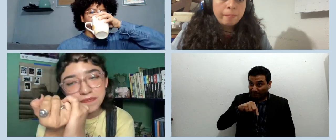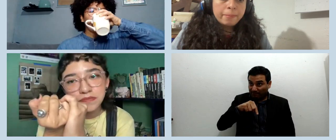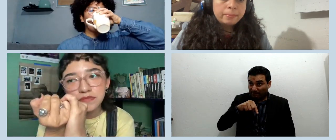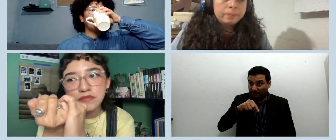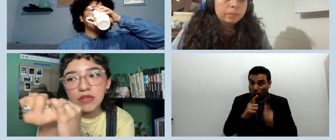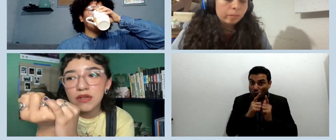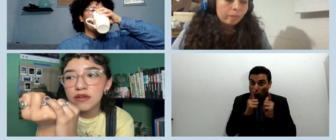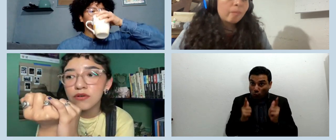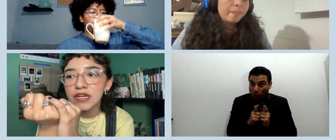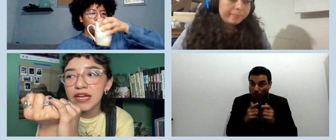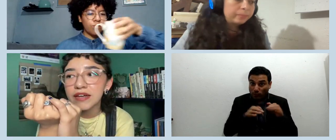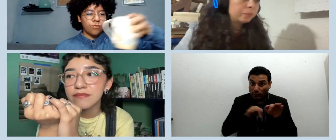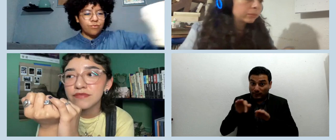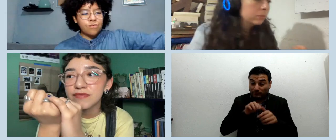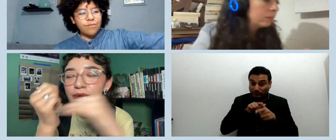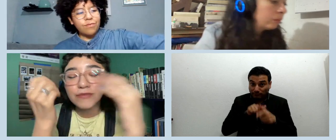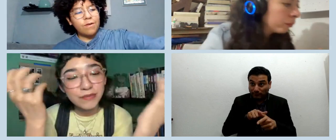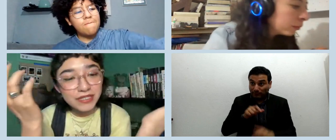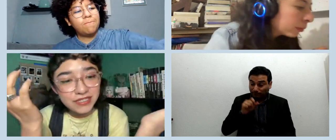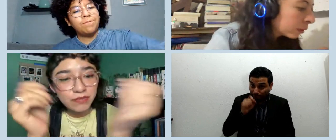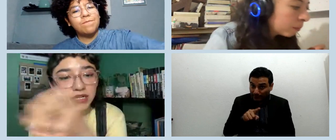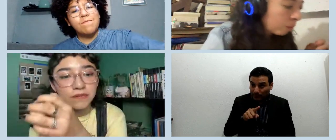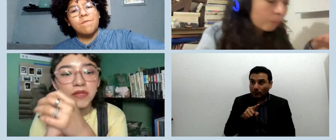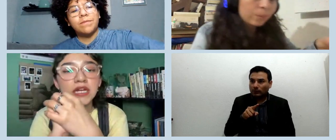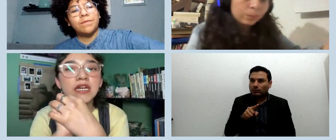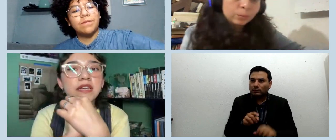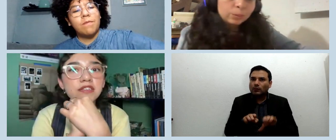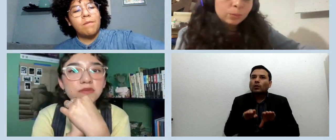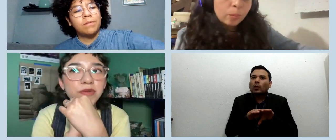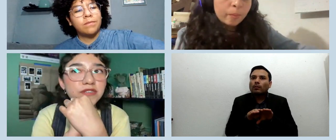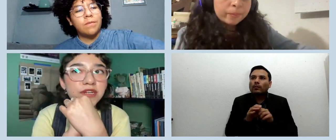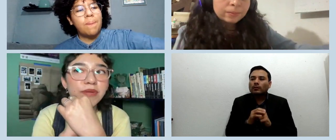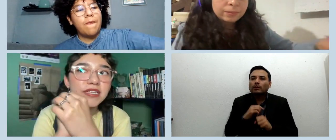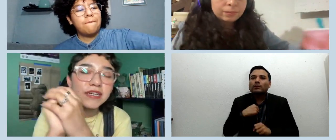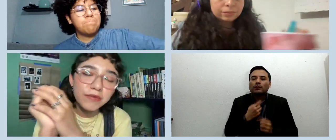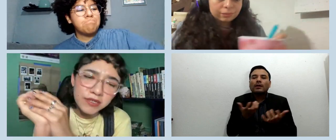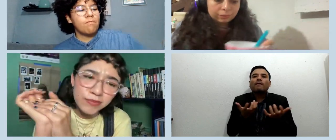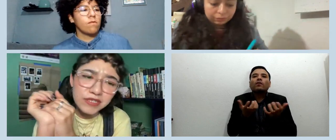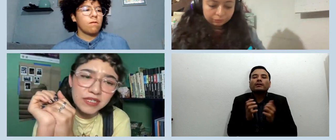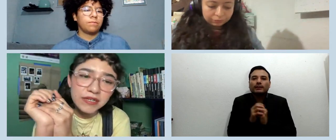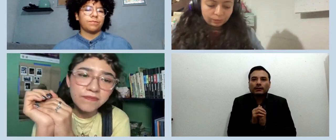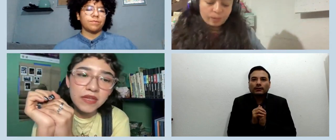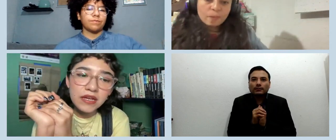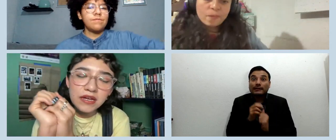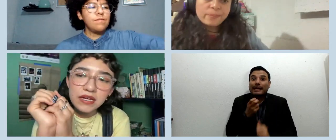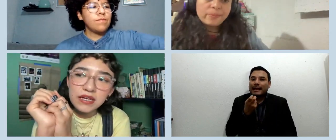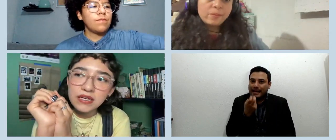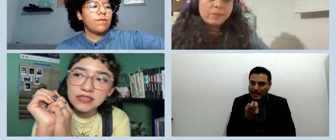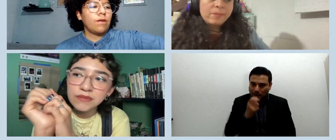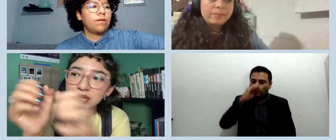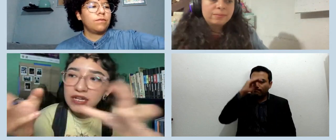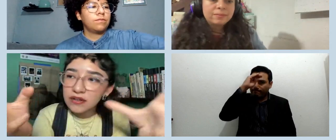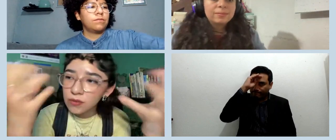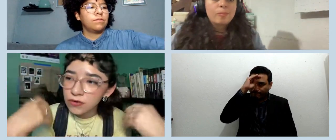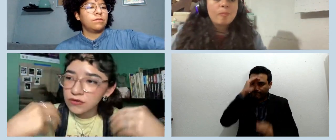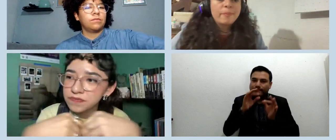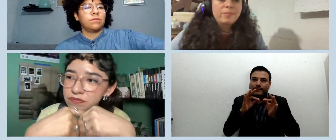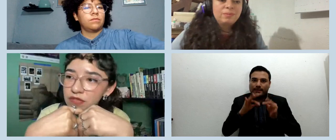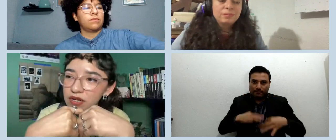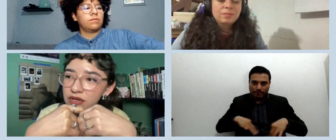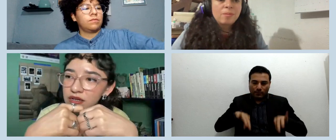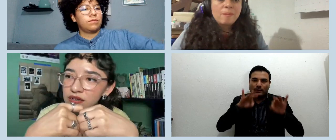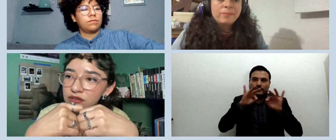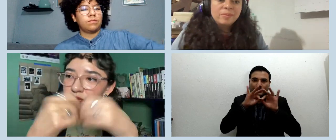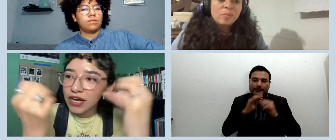a hacer con qué vamos a participar y eso me parece una práctica bien importante eh siempre